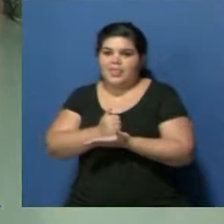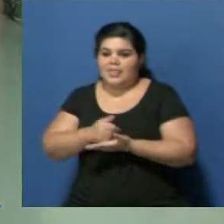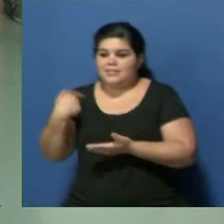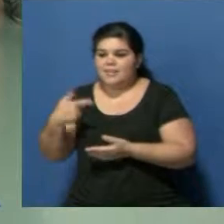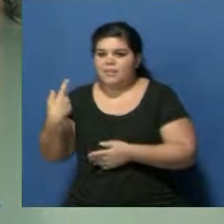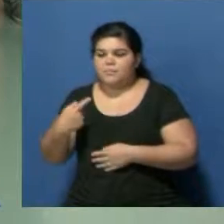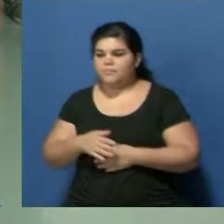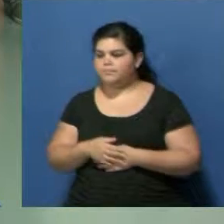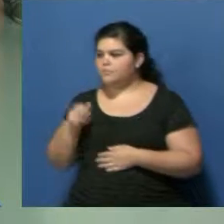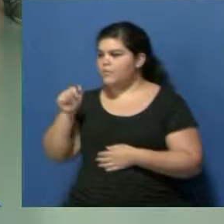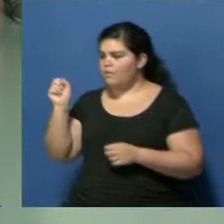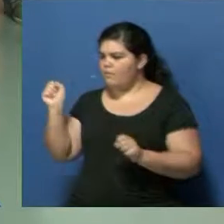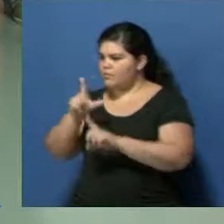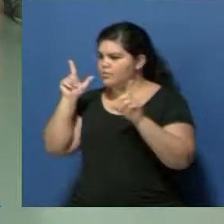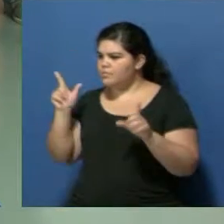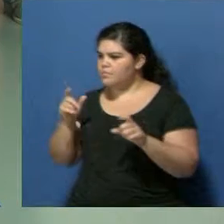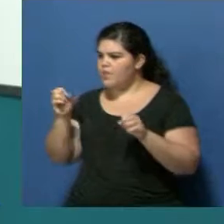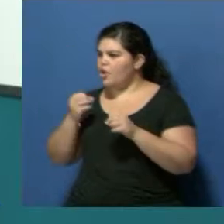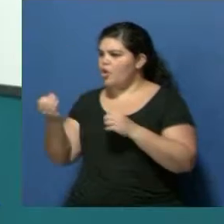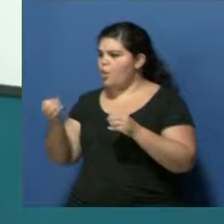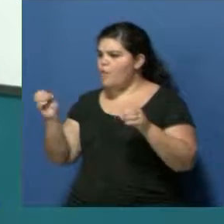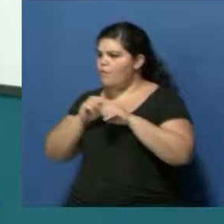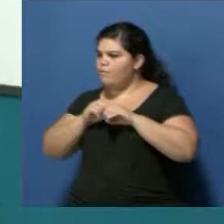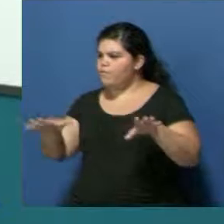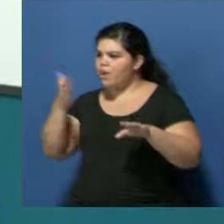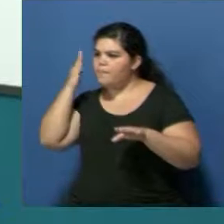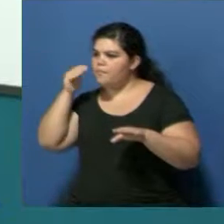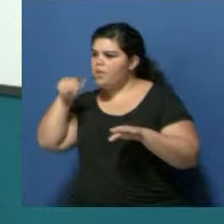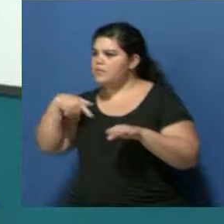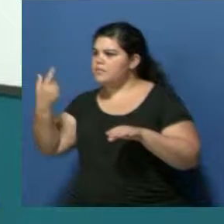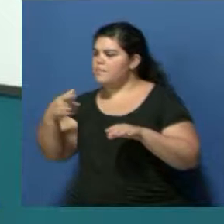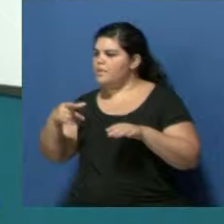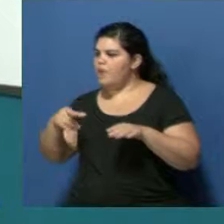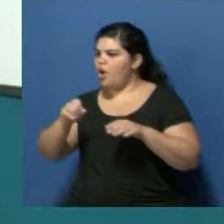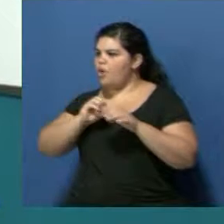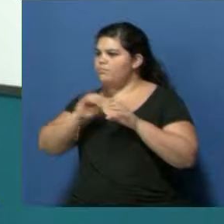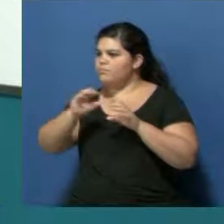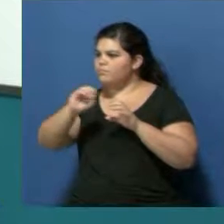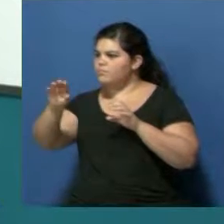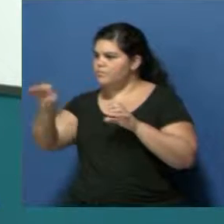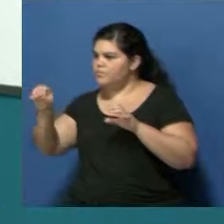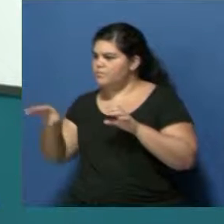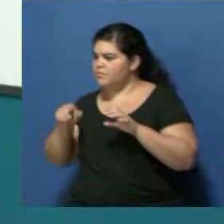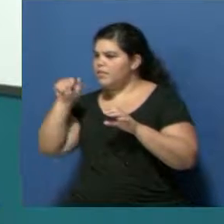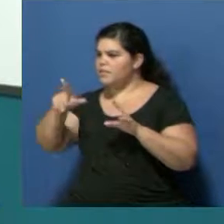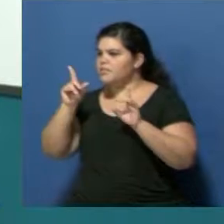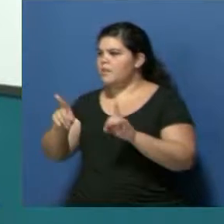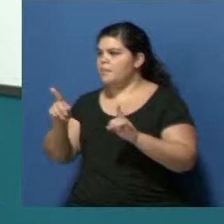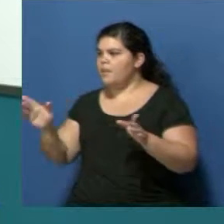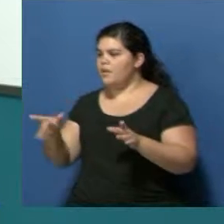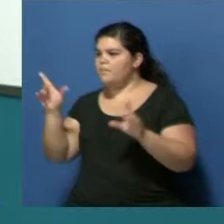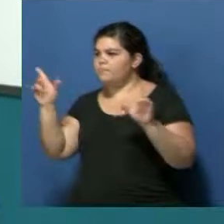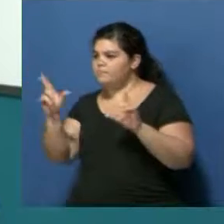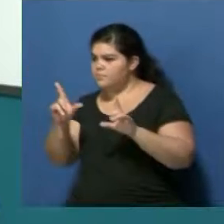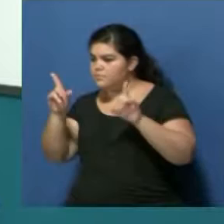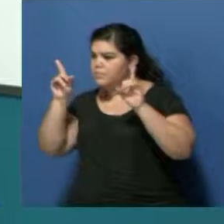¿Te ha sorprendido la repercusión que tuvo en las redes sociales? Se ha compartido muchísimas veces, ha tenido mucha repercusión, ha salido en medios de comunicación, pero también la